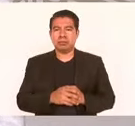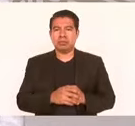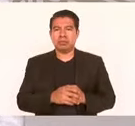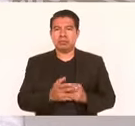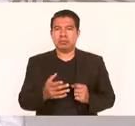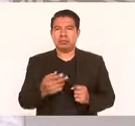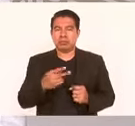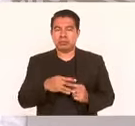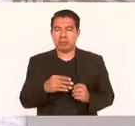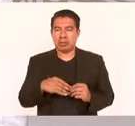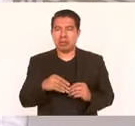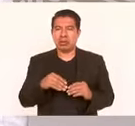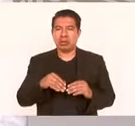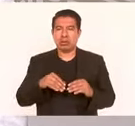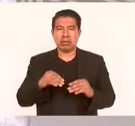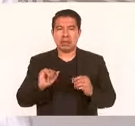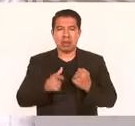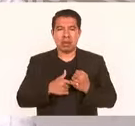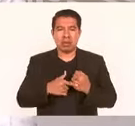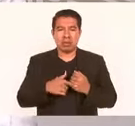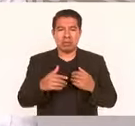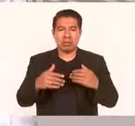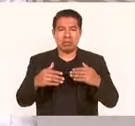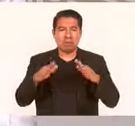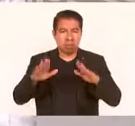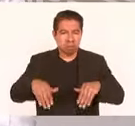se sometieron fácilmente.